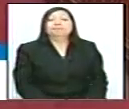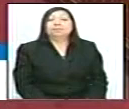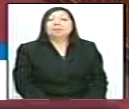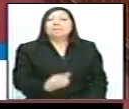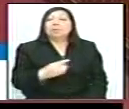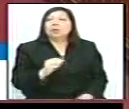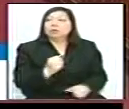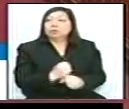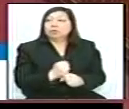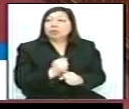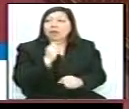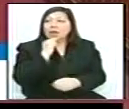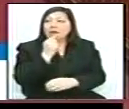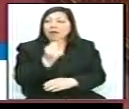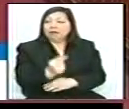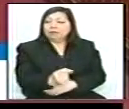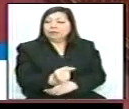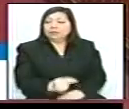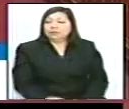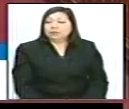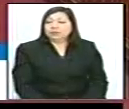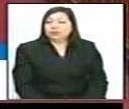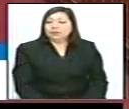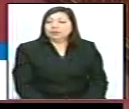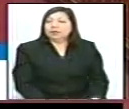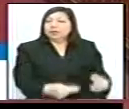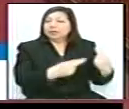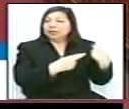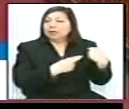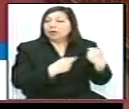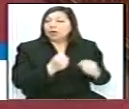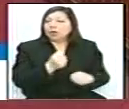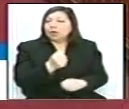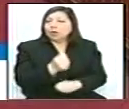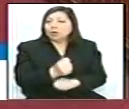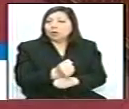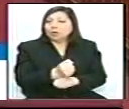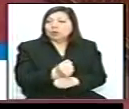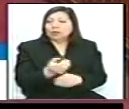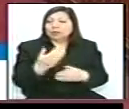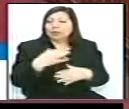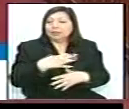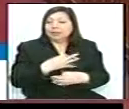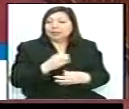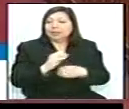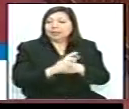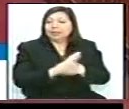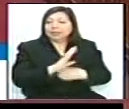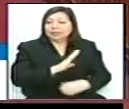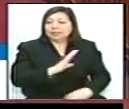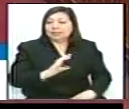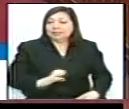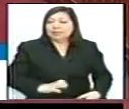por el ejercicio abusivo y arbitrario en el ejercicio del cargo en contraposición a los intereses del Estado.